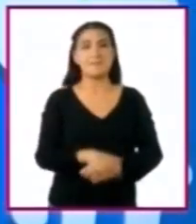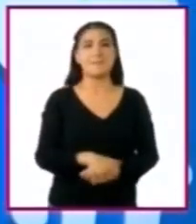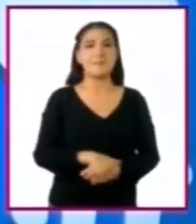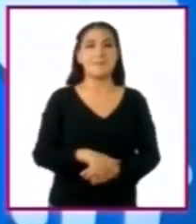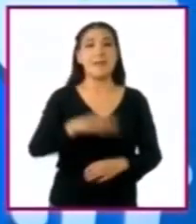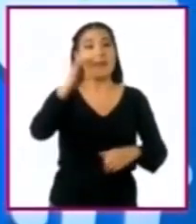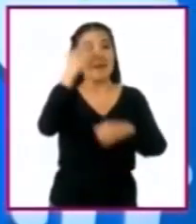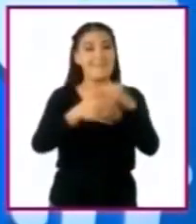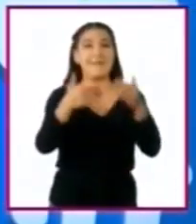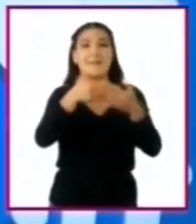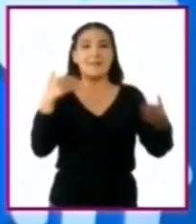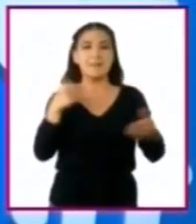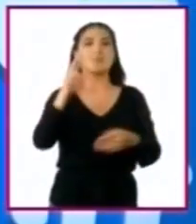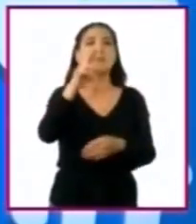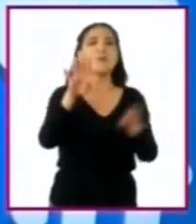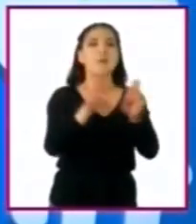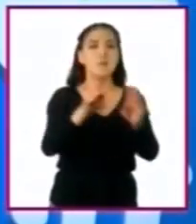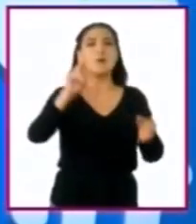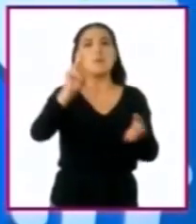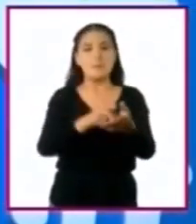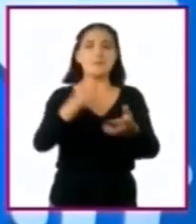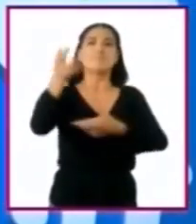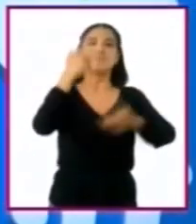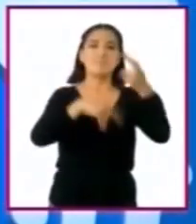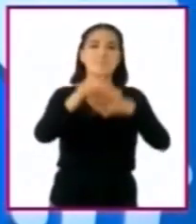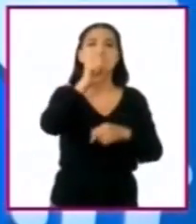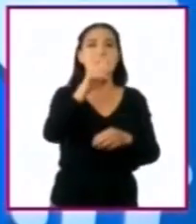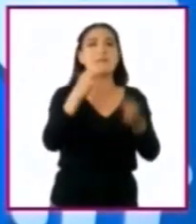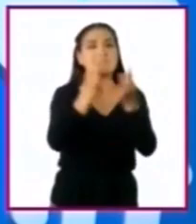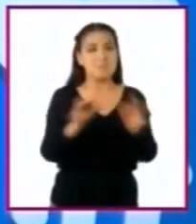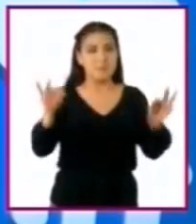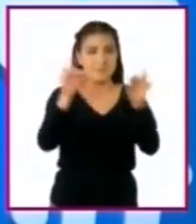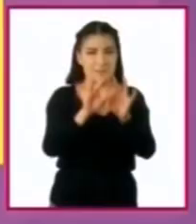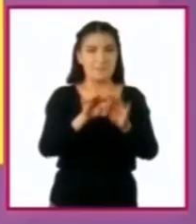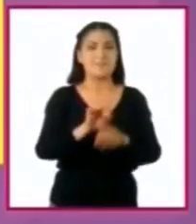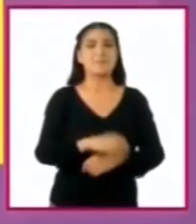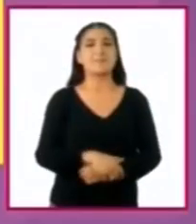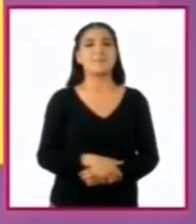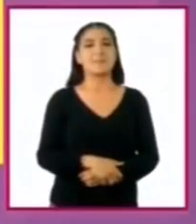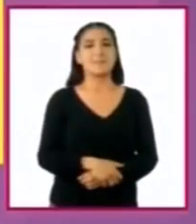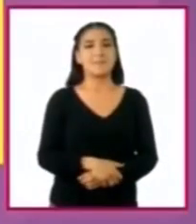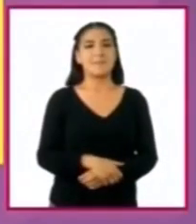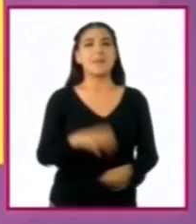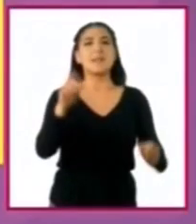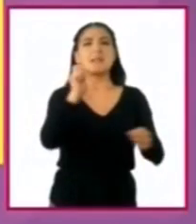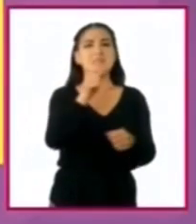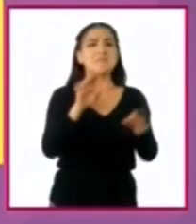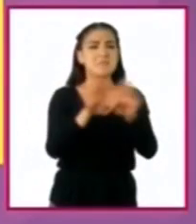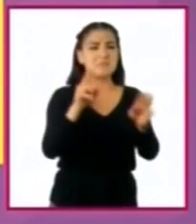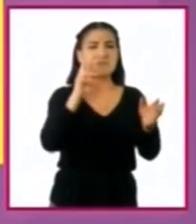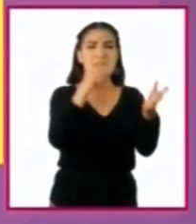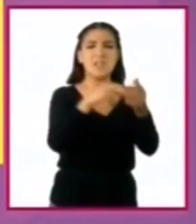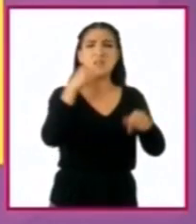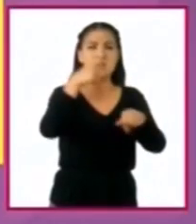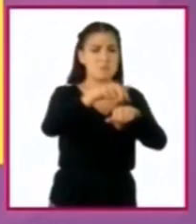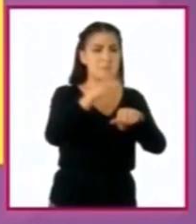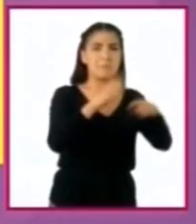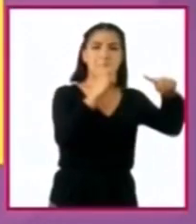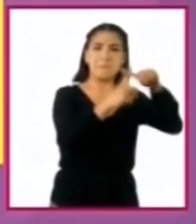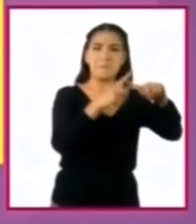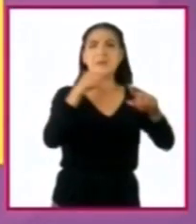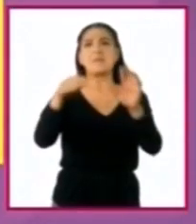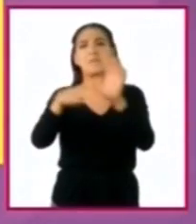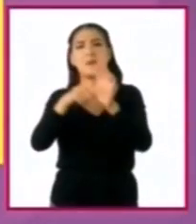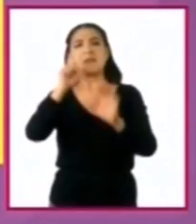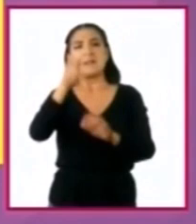de finalizar, vamos a volver a mencionar algunos puntos importantes. ¿Qué nos indican los signos negativos y positivos